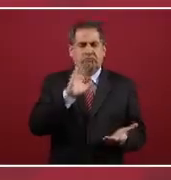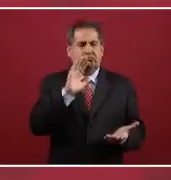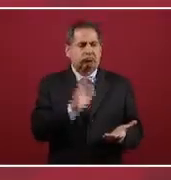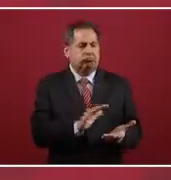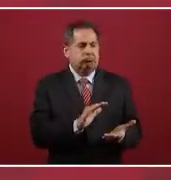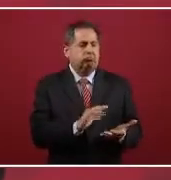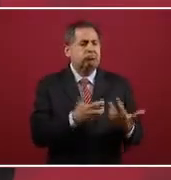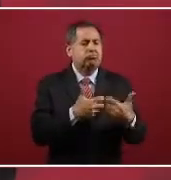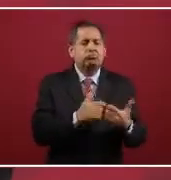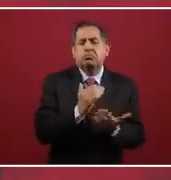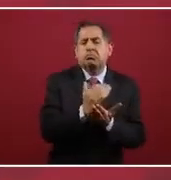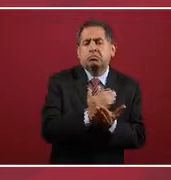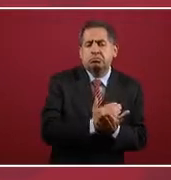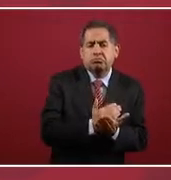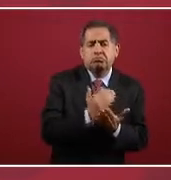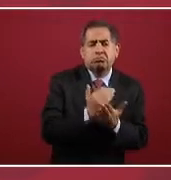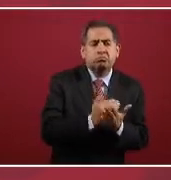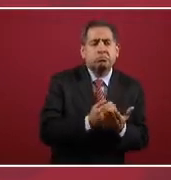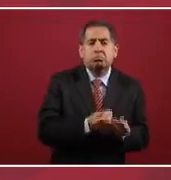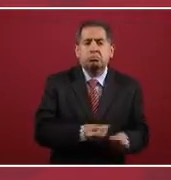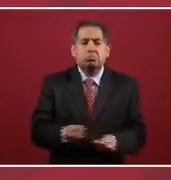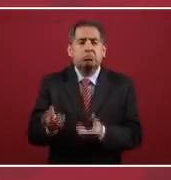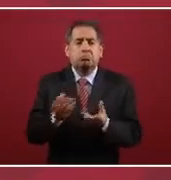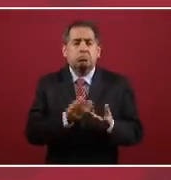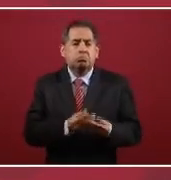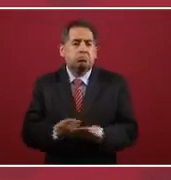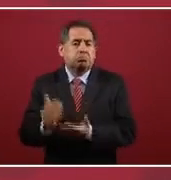turbinaban a toda su capacidad